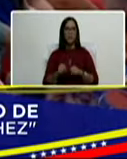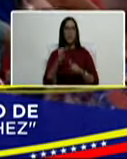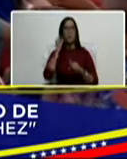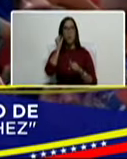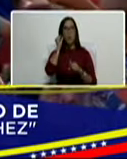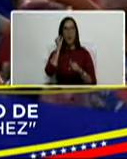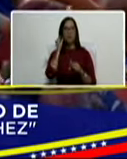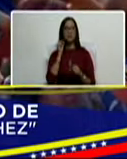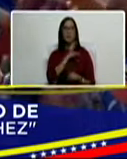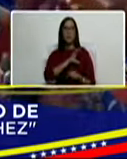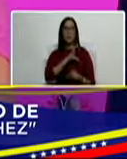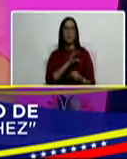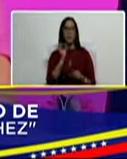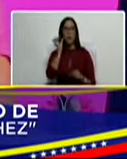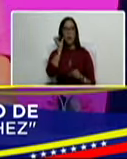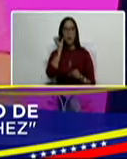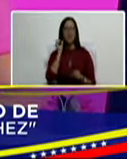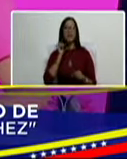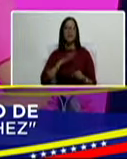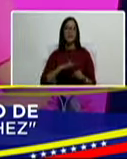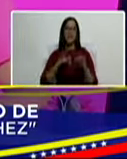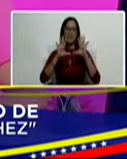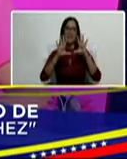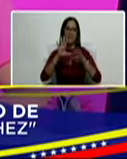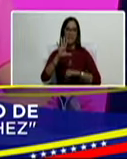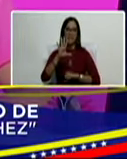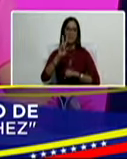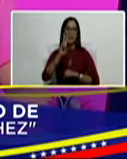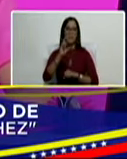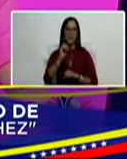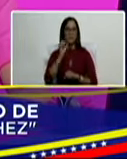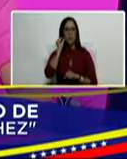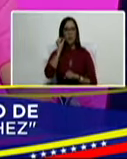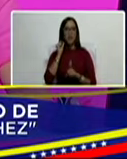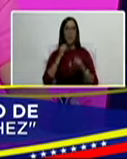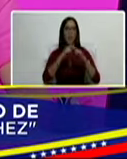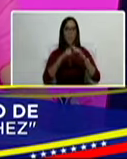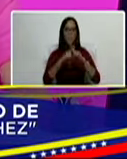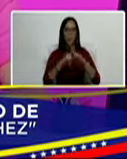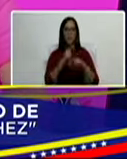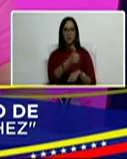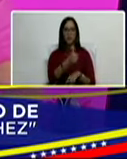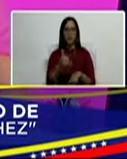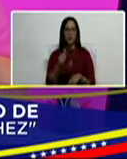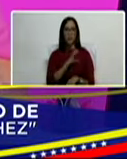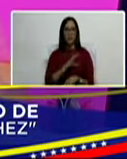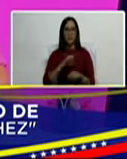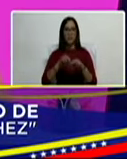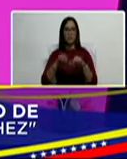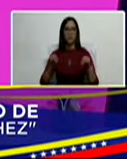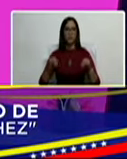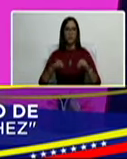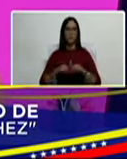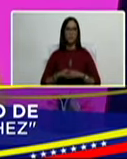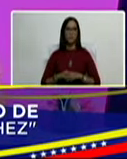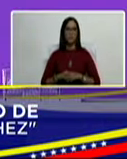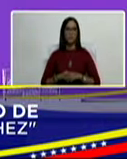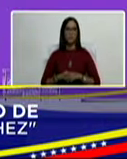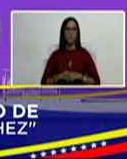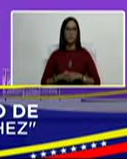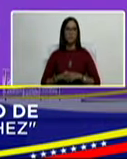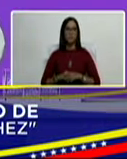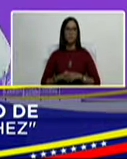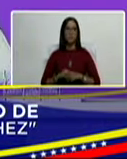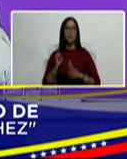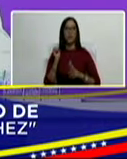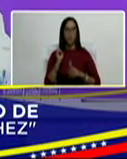y comités de mujeres que están entre 15 y 20 mujeres por comité en cada territorio. Correcto.